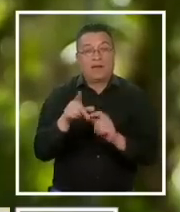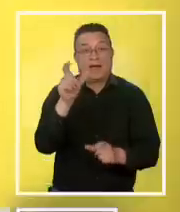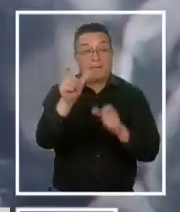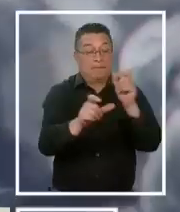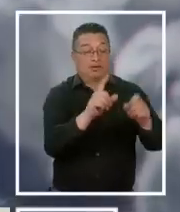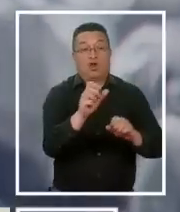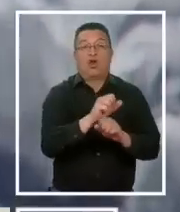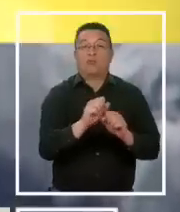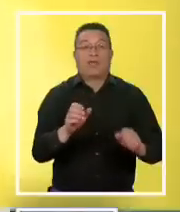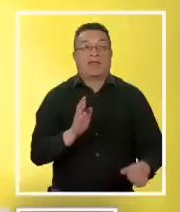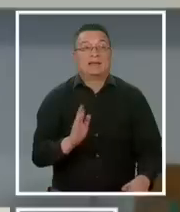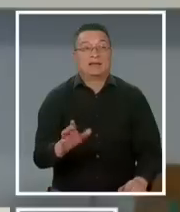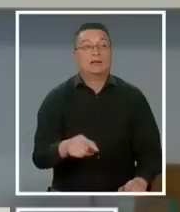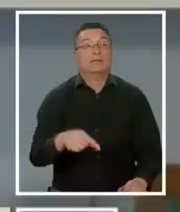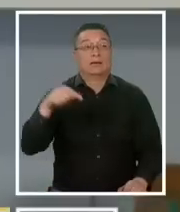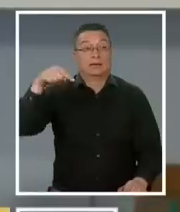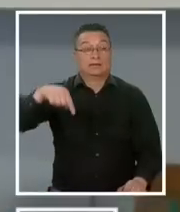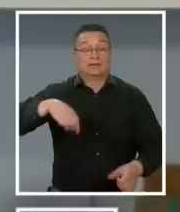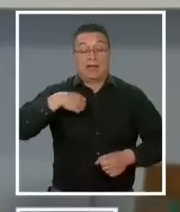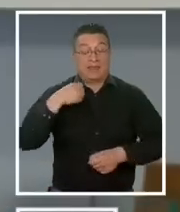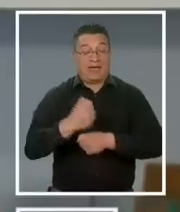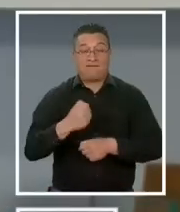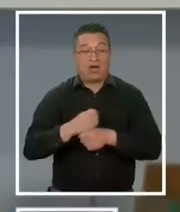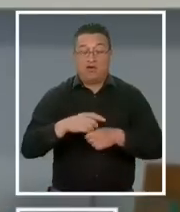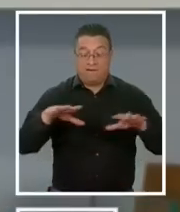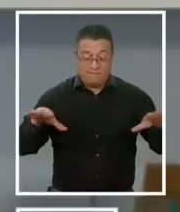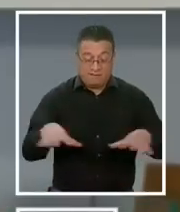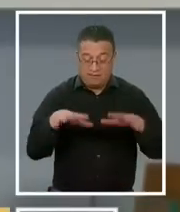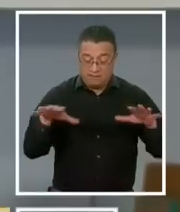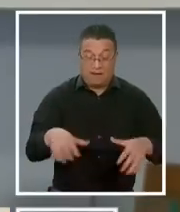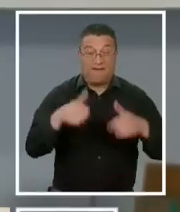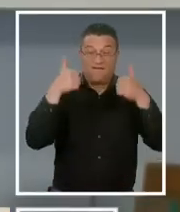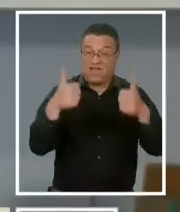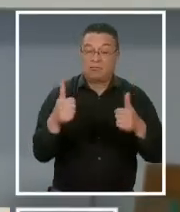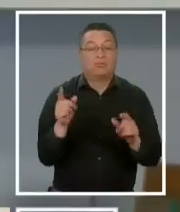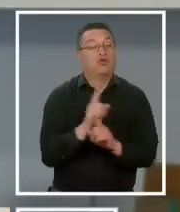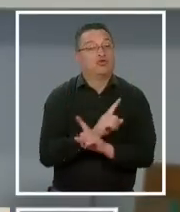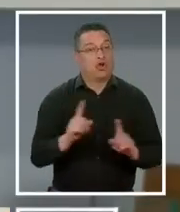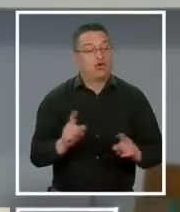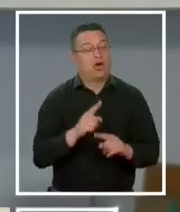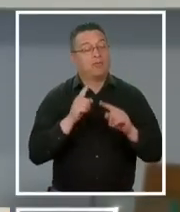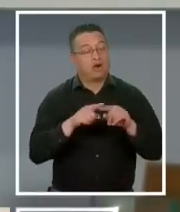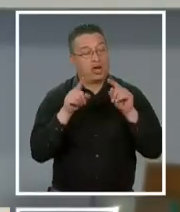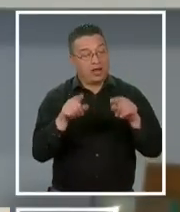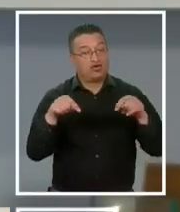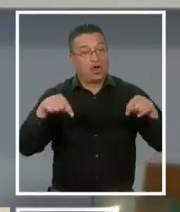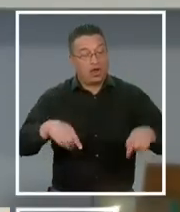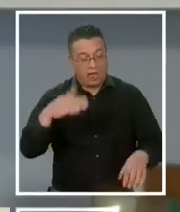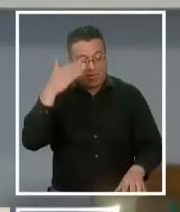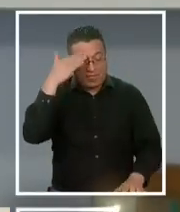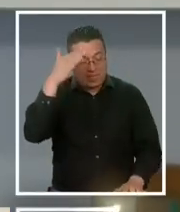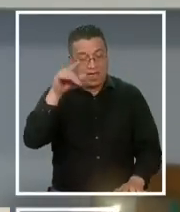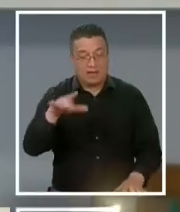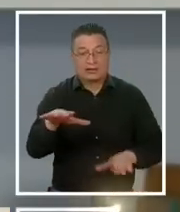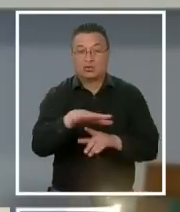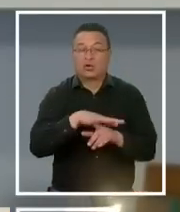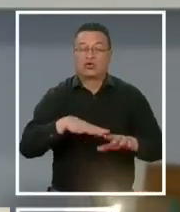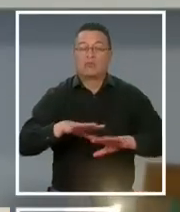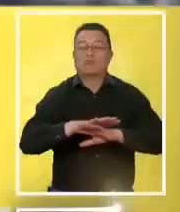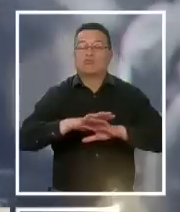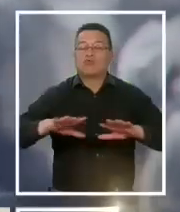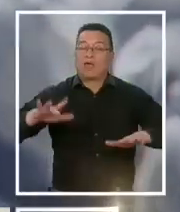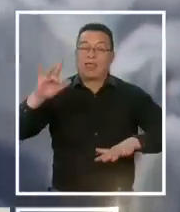la persona no pudiera seguir la el trabajo no se ha hecho lo suficientemente bien y por eso estamos hoy día en una situación particularmente